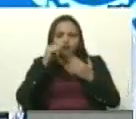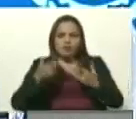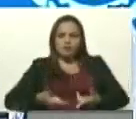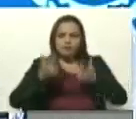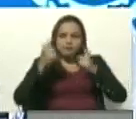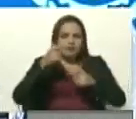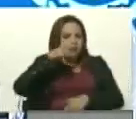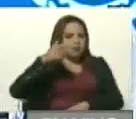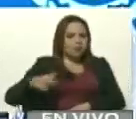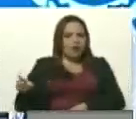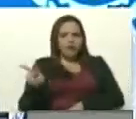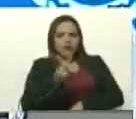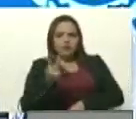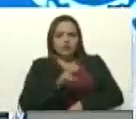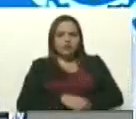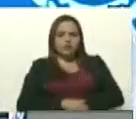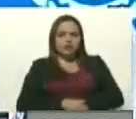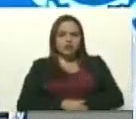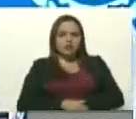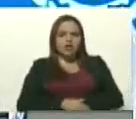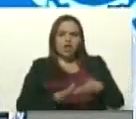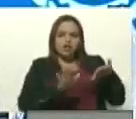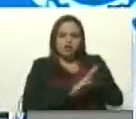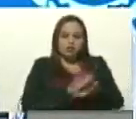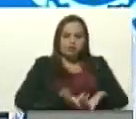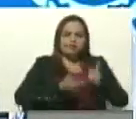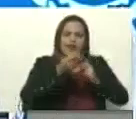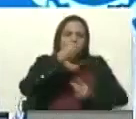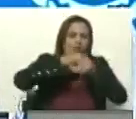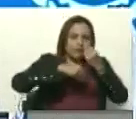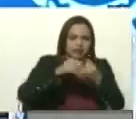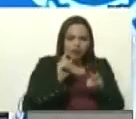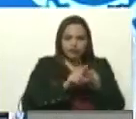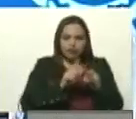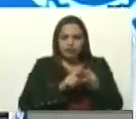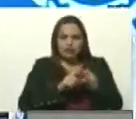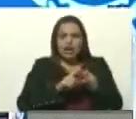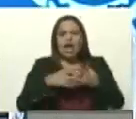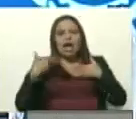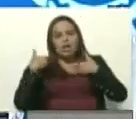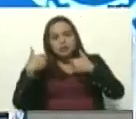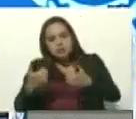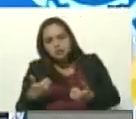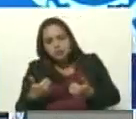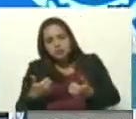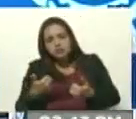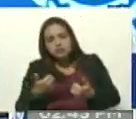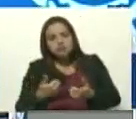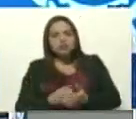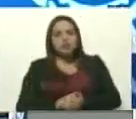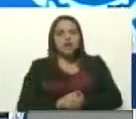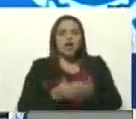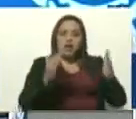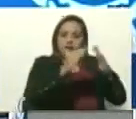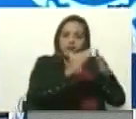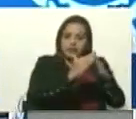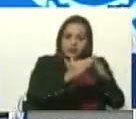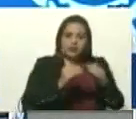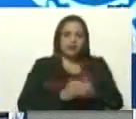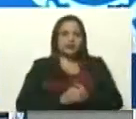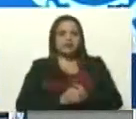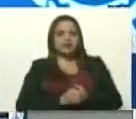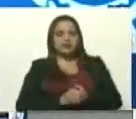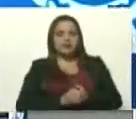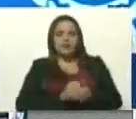pueblo venezolano de acceso a la alimentación, de acceso a la salud, de acceso a la vivienda, de